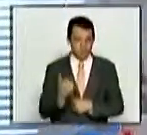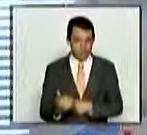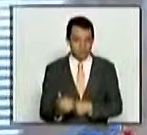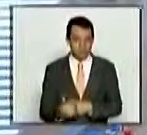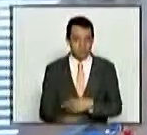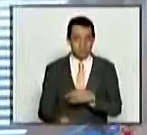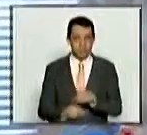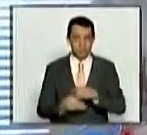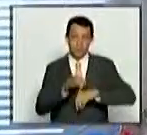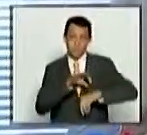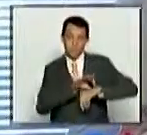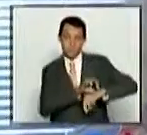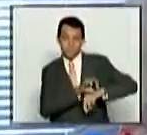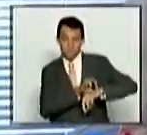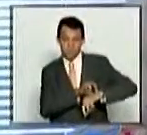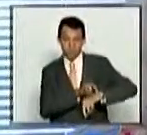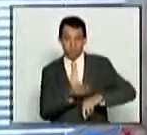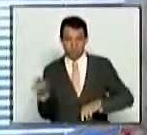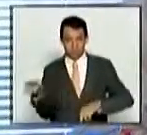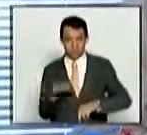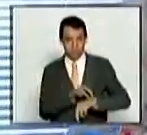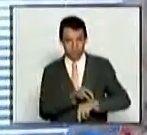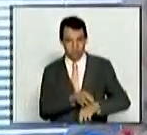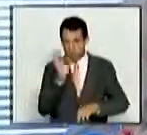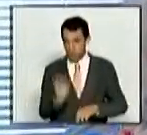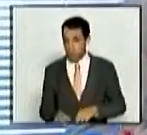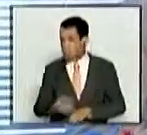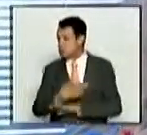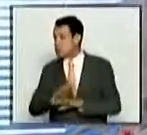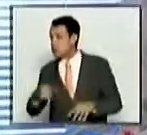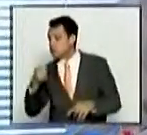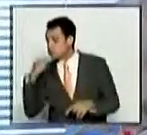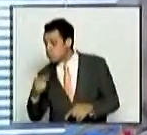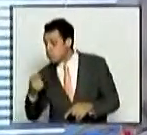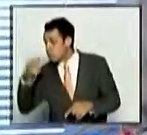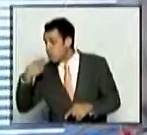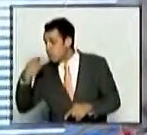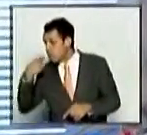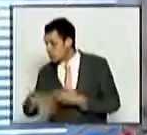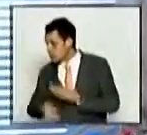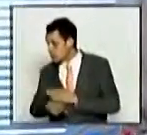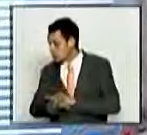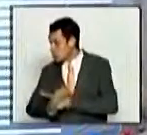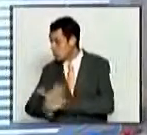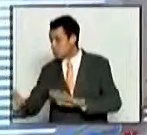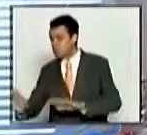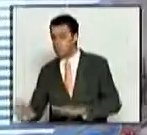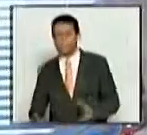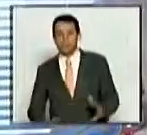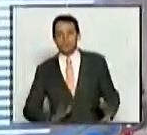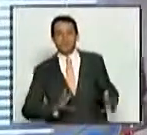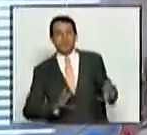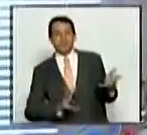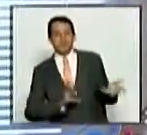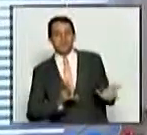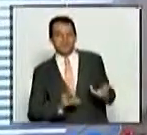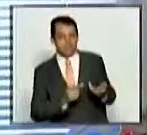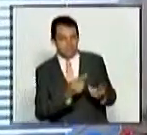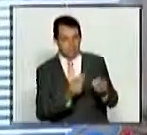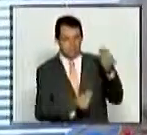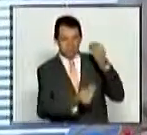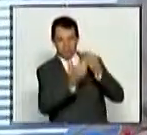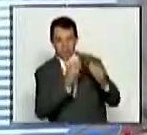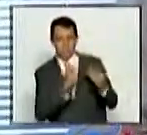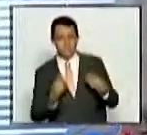su médico de su EPS lo ha encasillado y le ha dado como respuesta de por vida. Miren